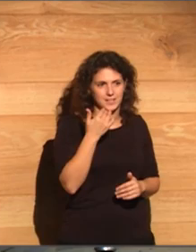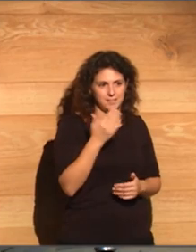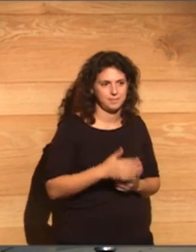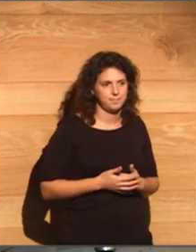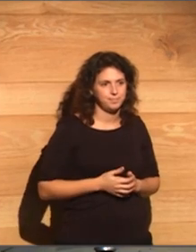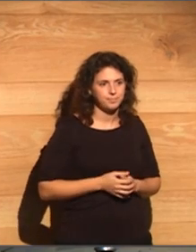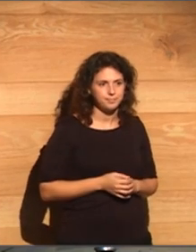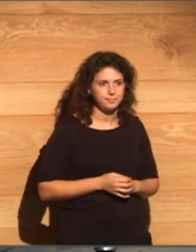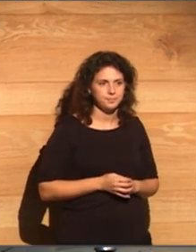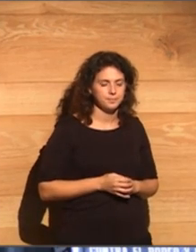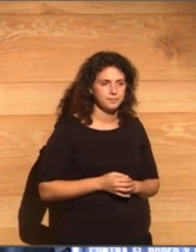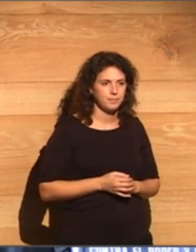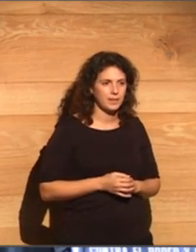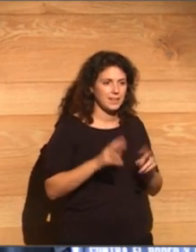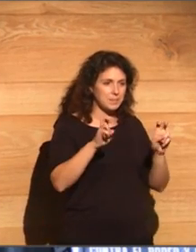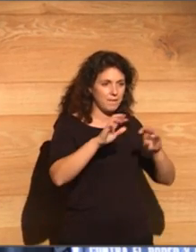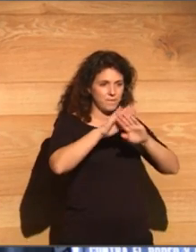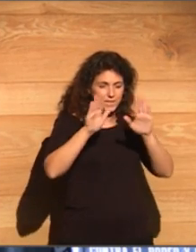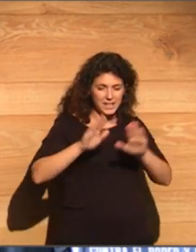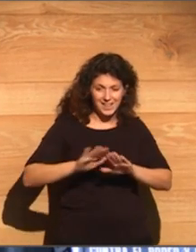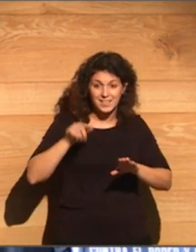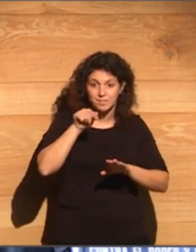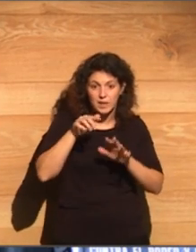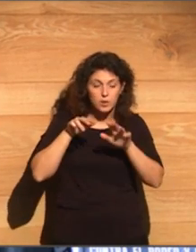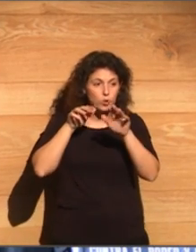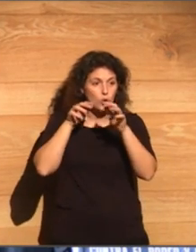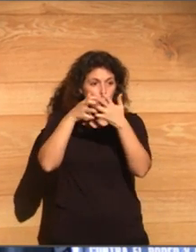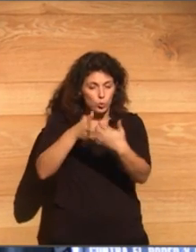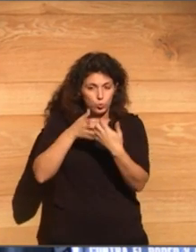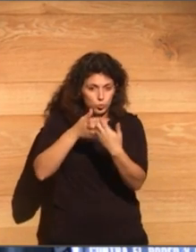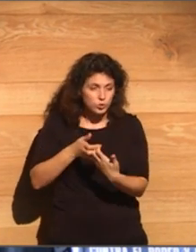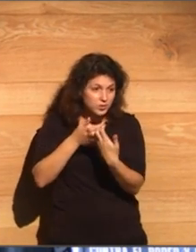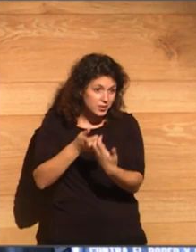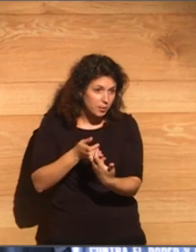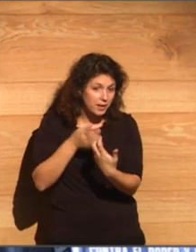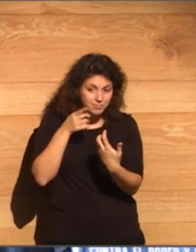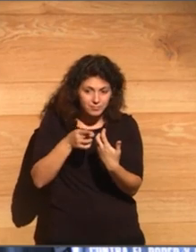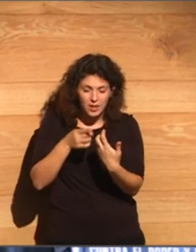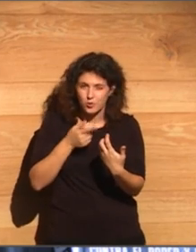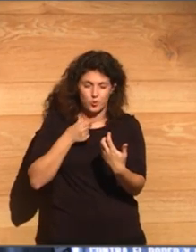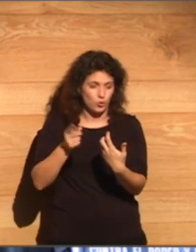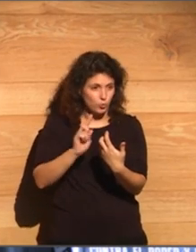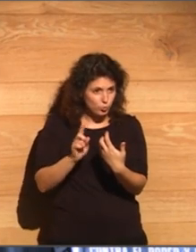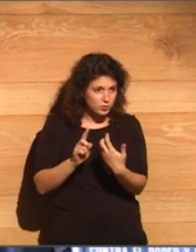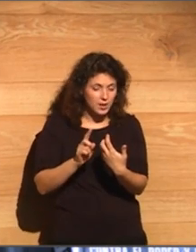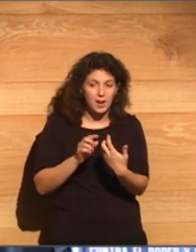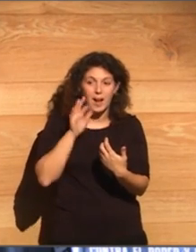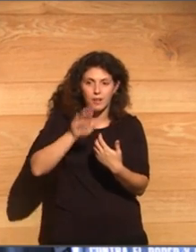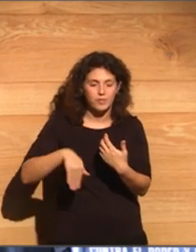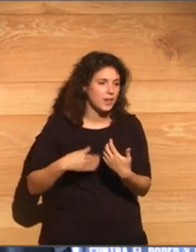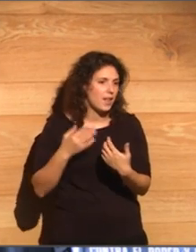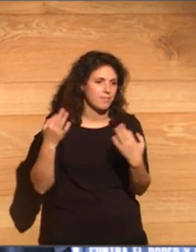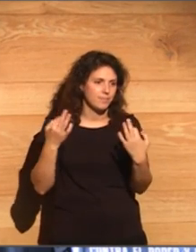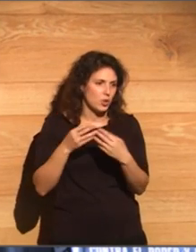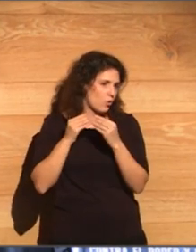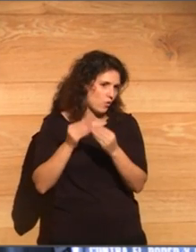esos finales contra los que él luchaba y que no podía evitar hacer. Esos finales que a él no le gustan y que acaba haciendo. Y una